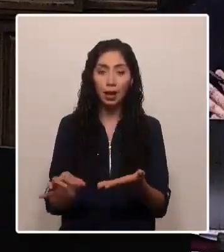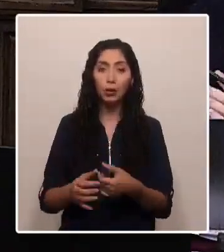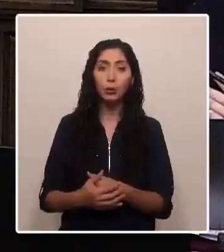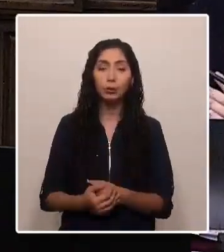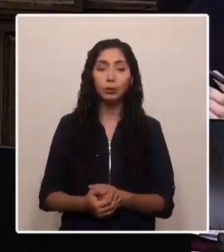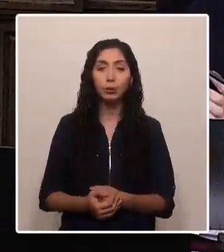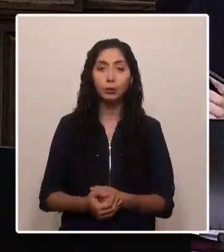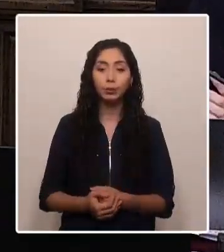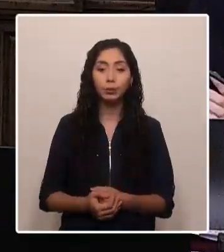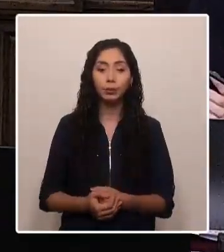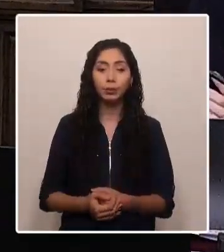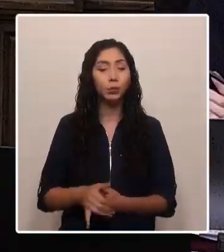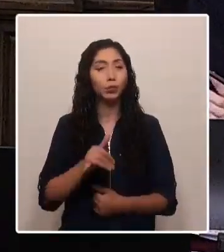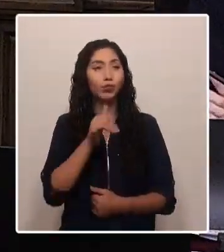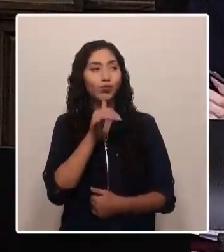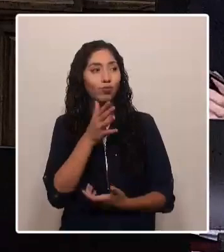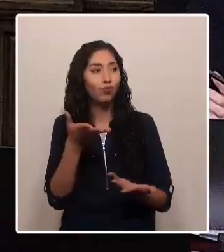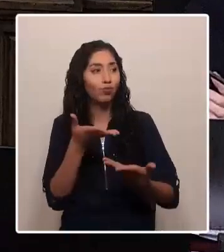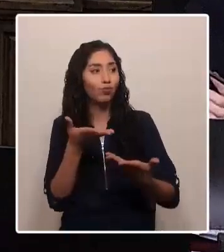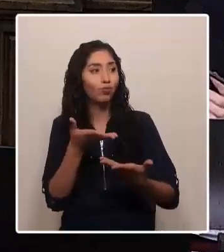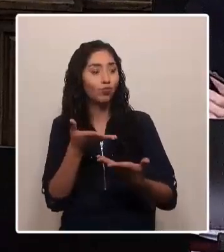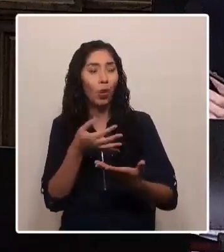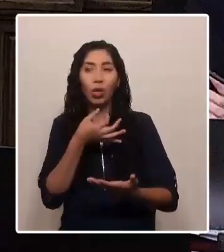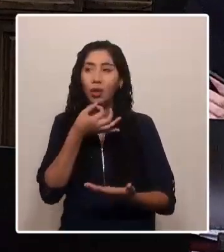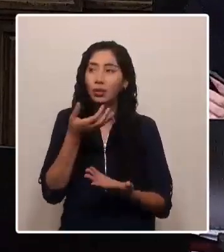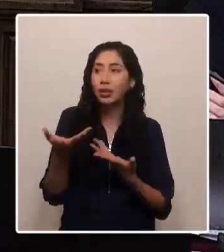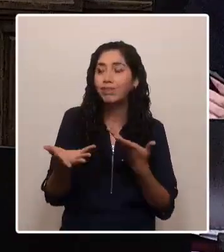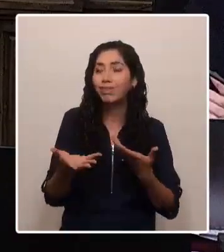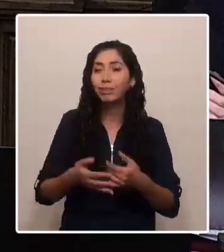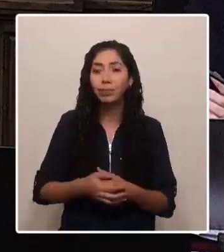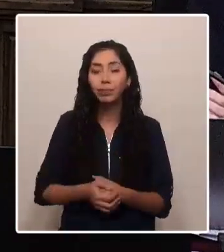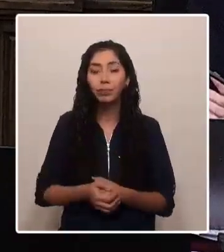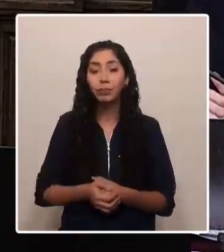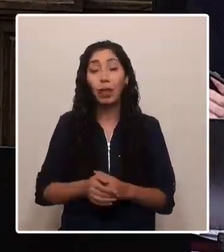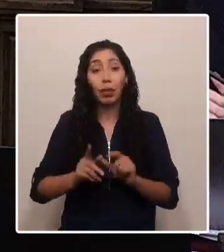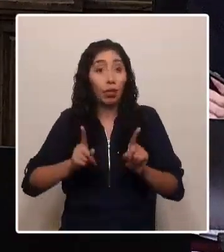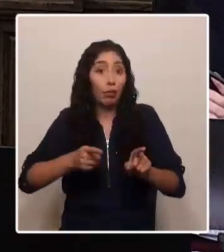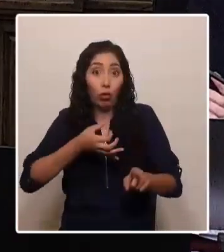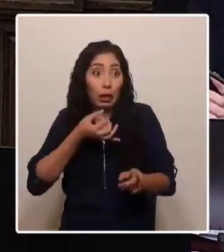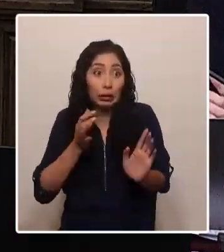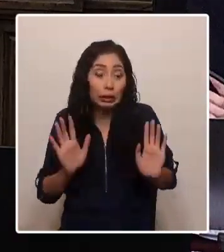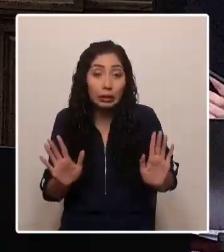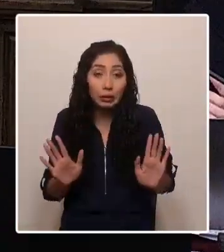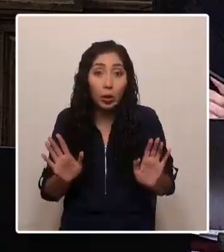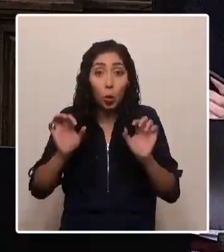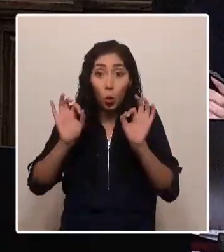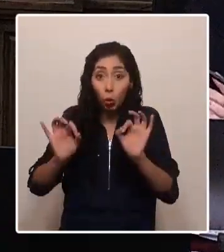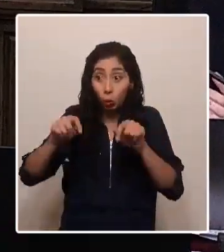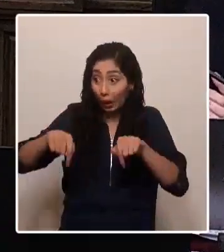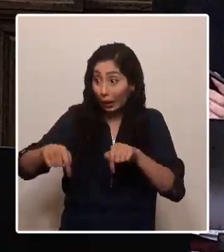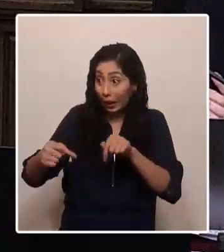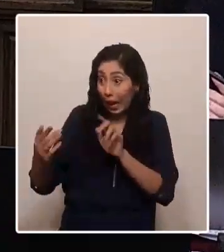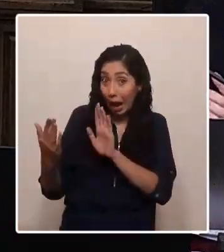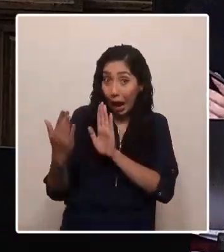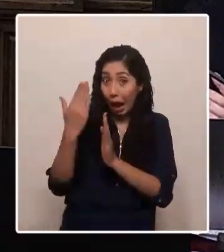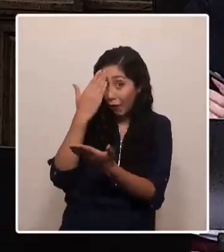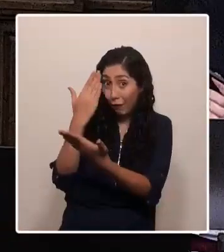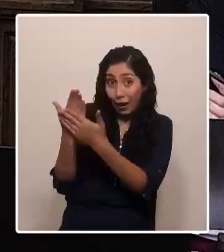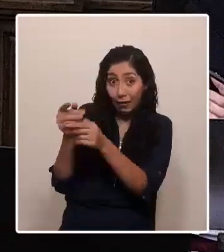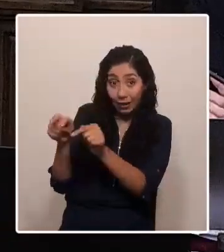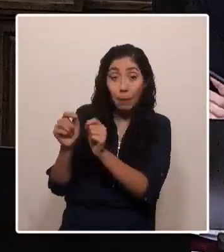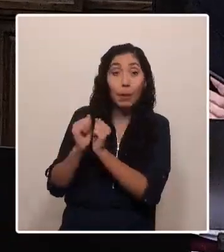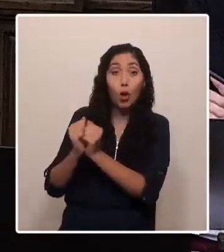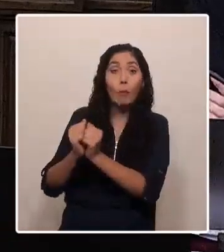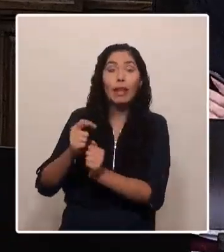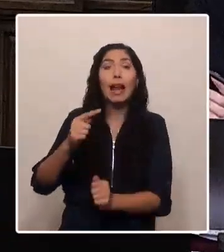No sé cómo decirlo para que no suene mal, pero tengo que decirlo porque justo aquí frente a mí tengo a mi compañera Teresa